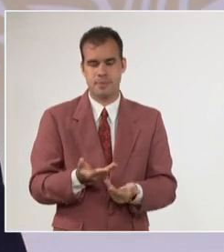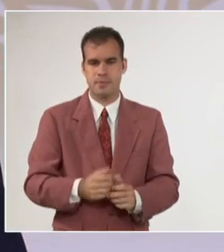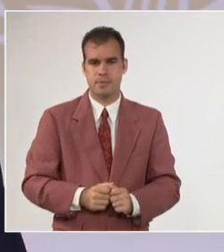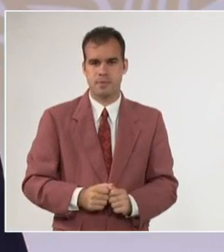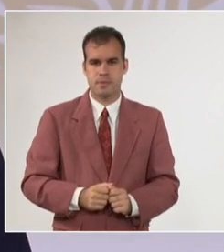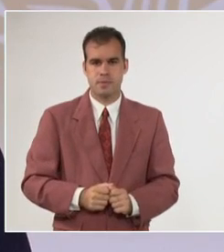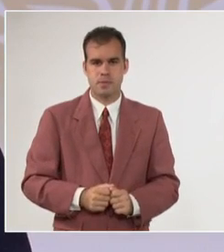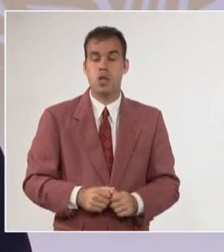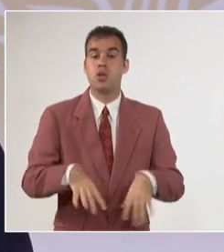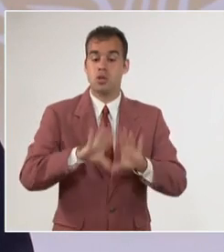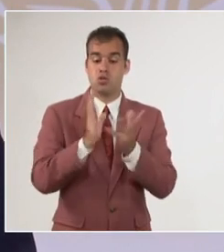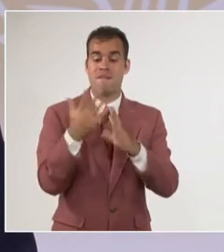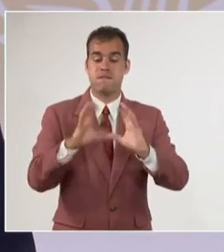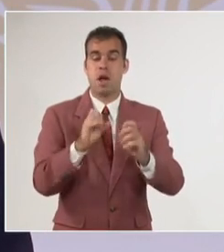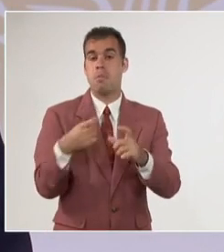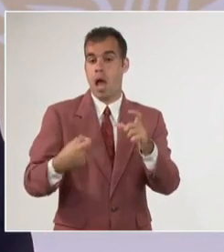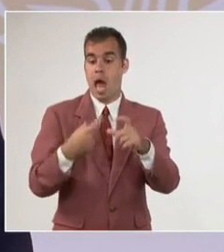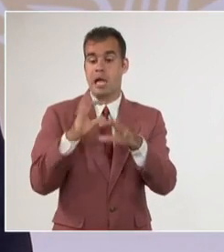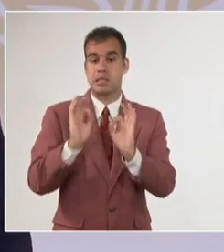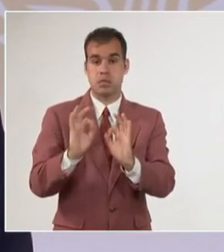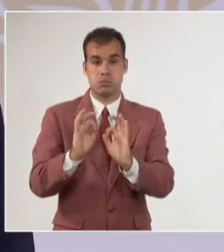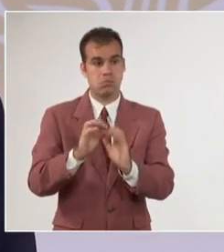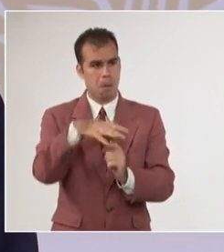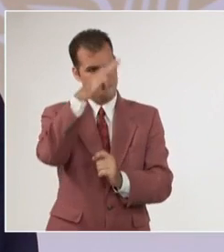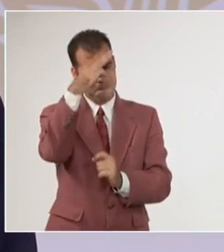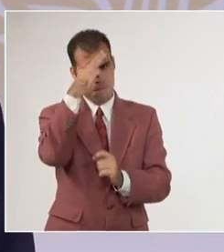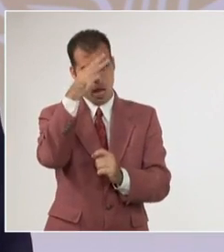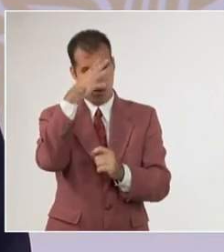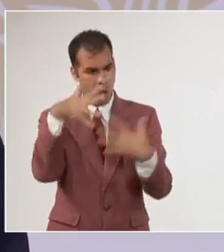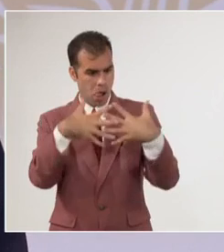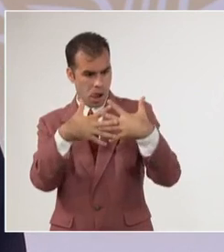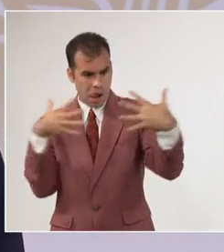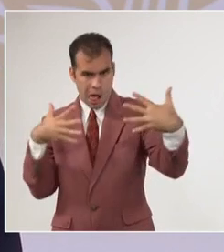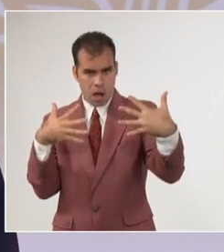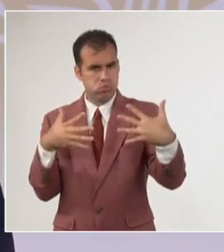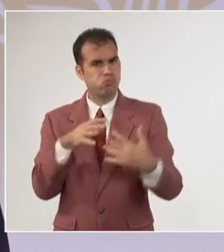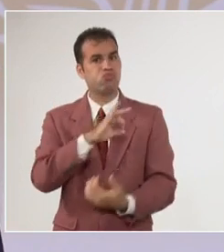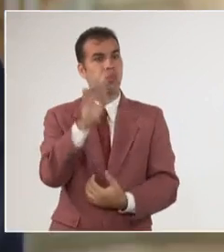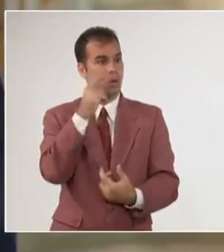total, la solidaridad de México con Cuba ha despertado en nuestro